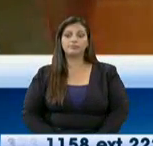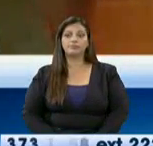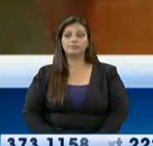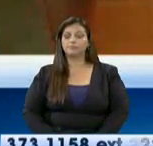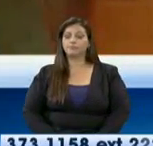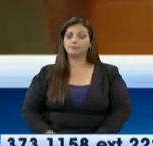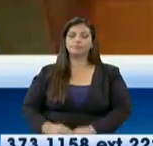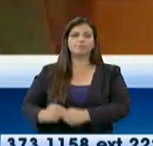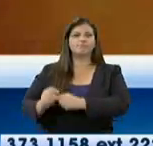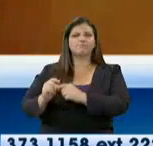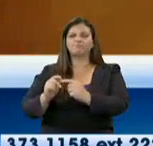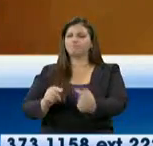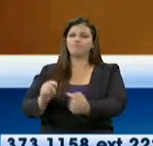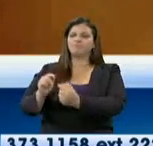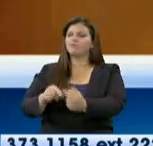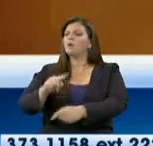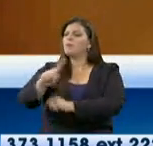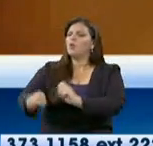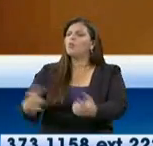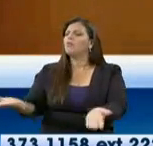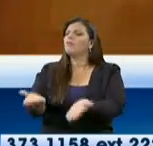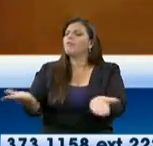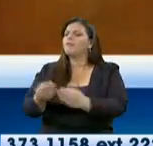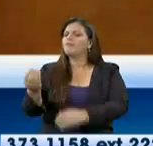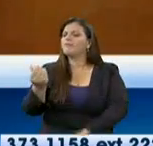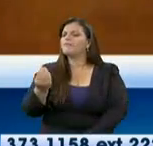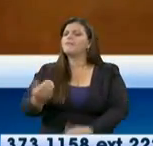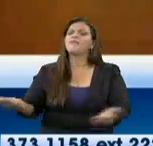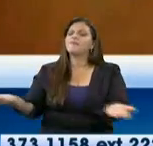que preguntaban era por el dinero.